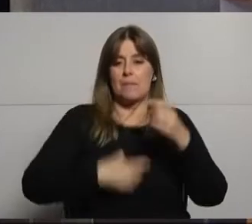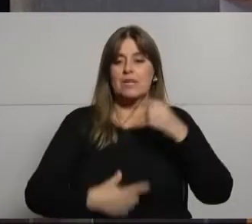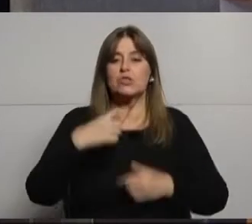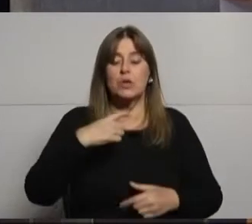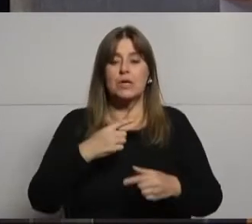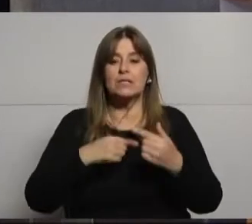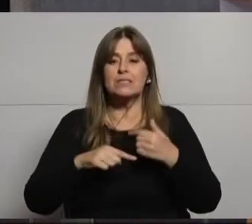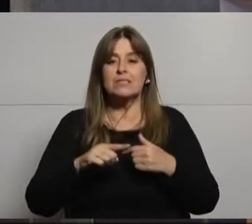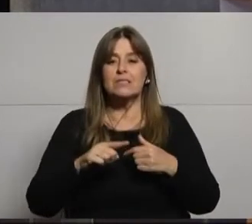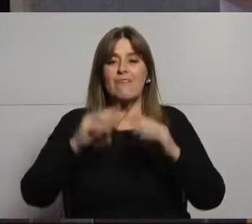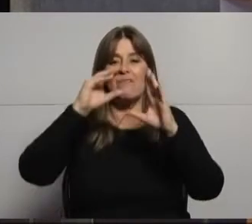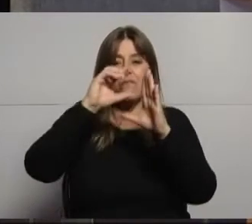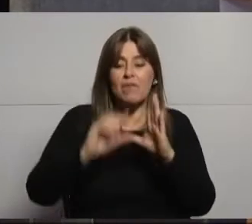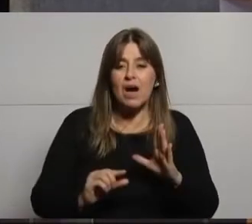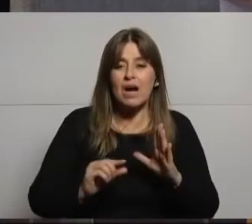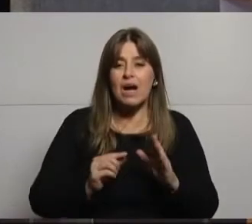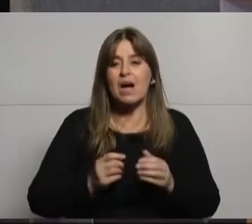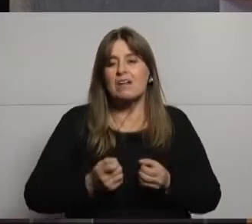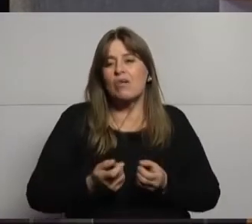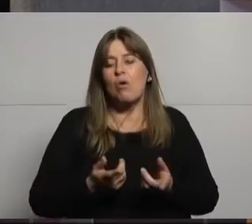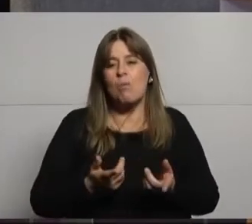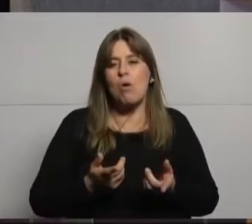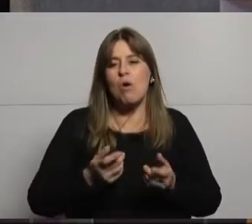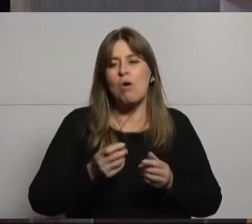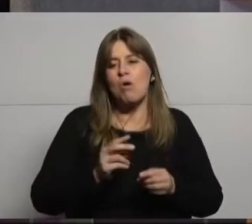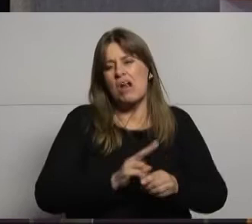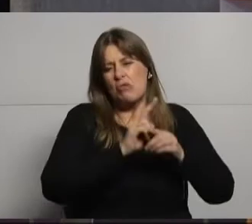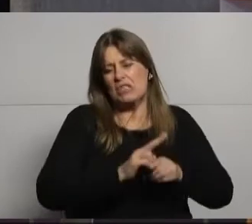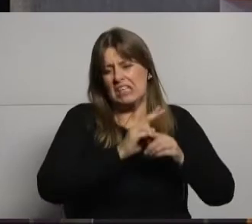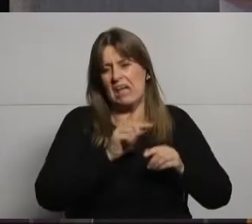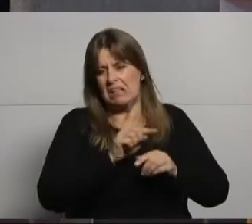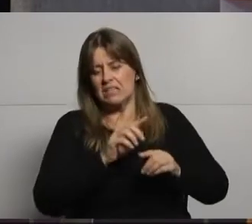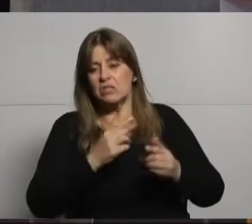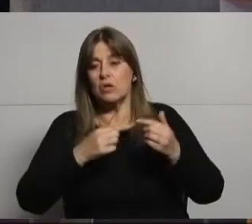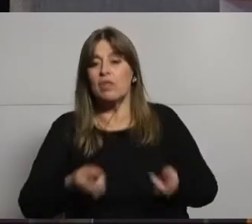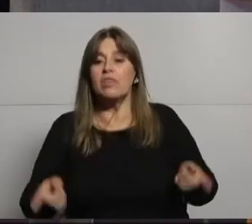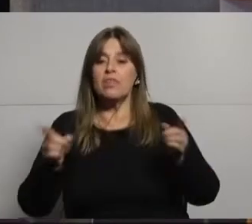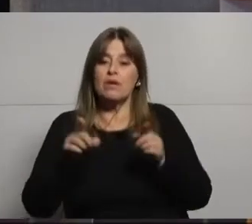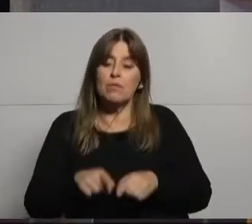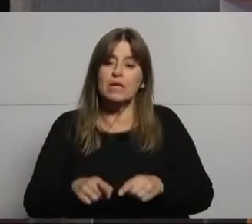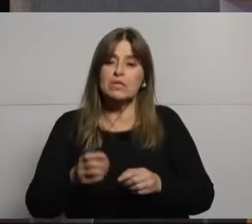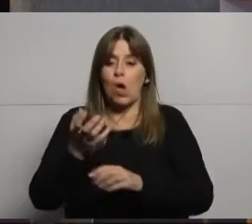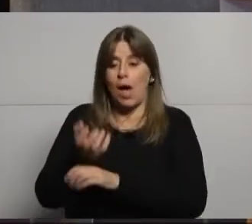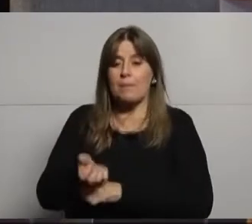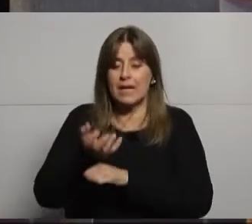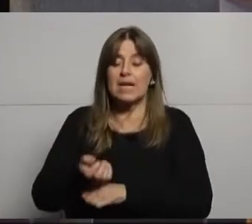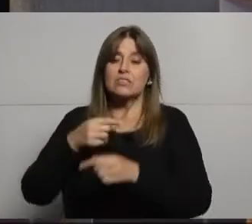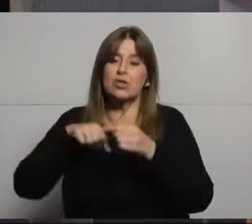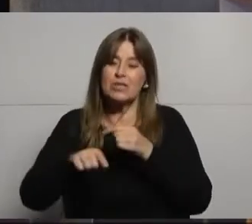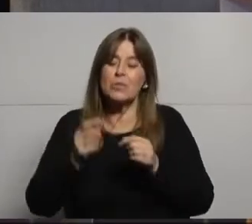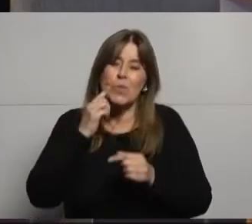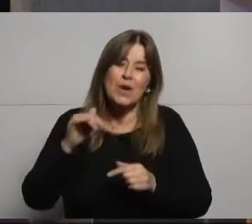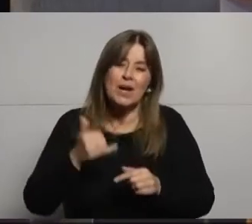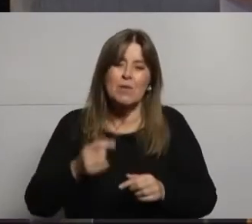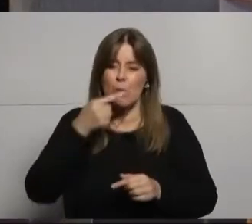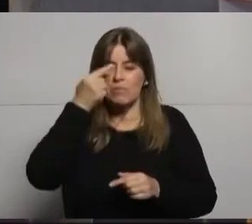baja un poco la eficacia, digamos, la utilidad de eso. De vuelta en esto de la aplicación, es un ejemplo muy